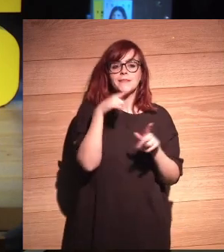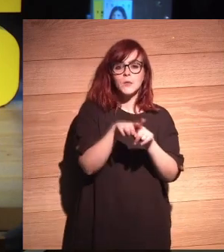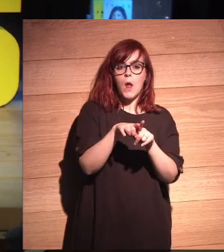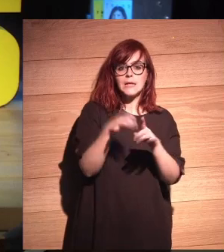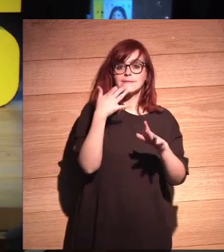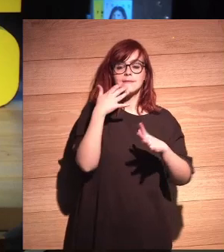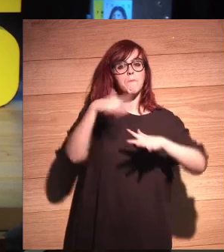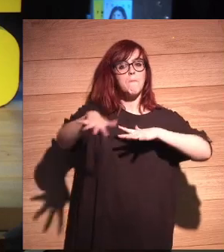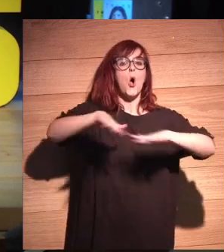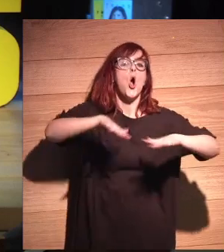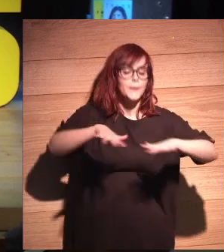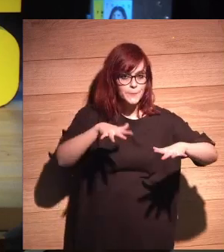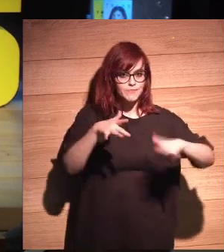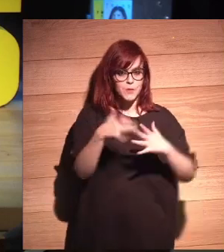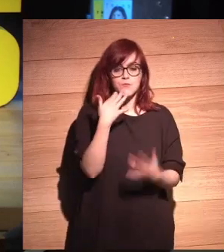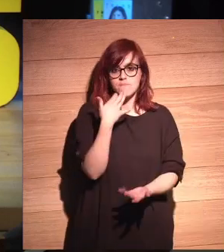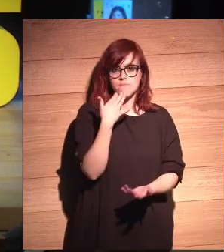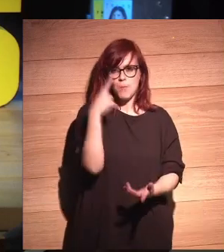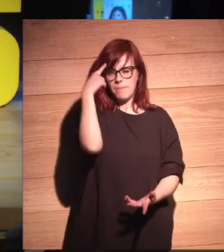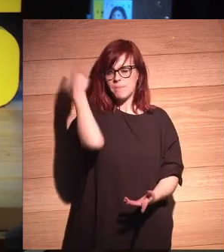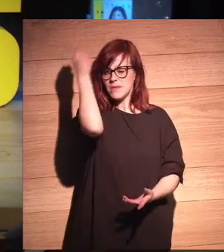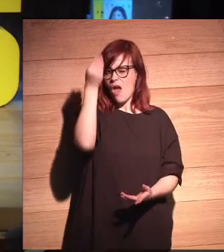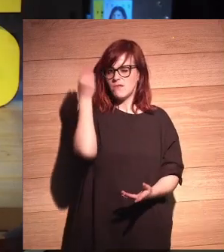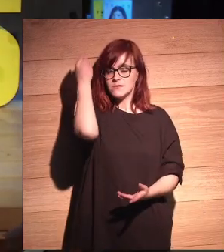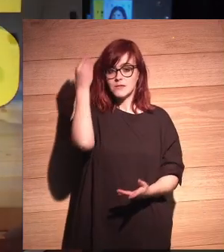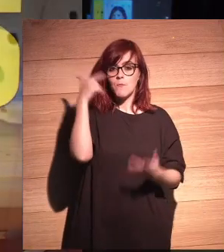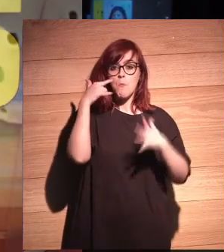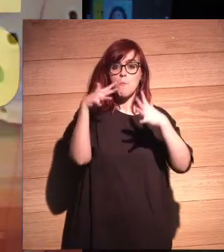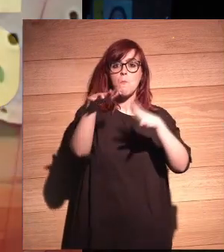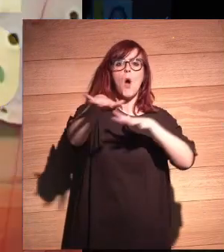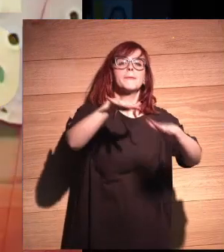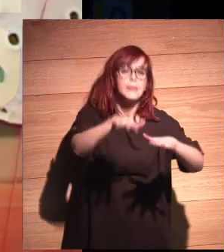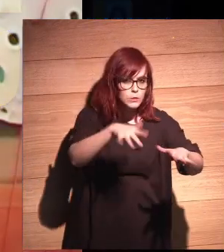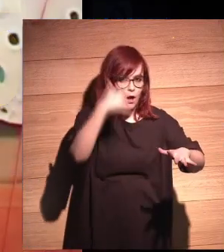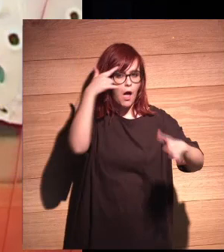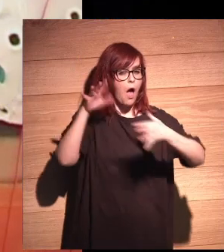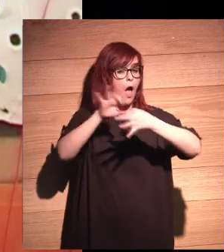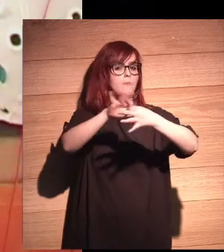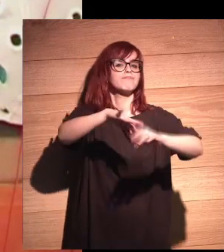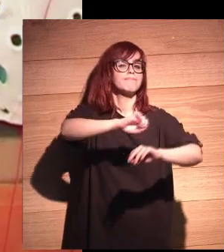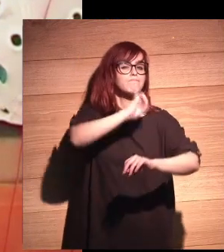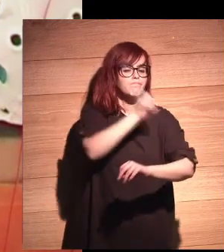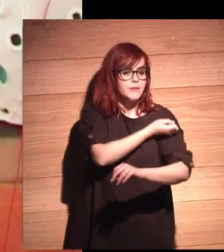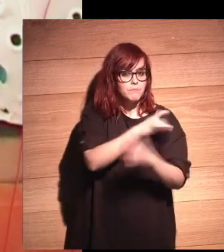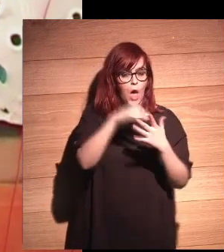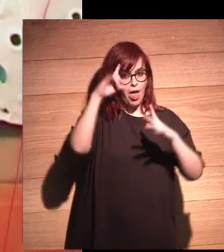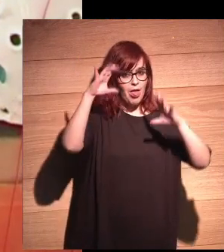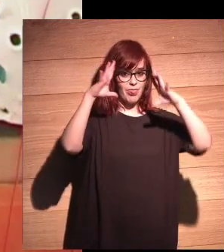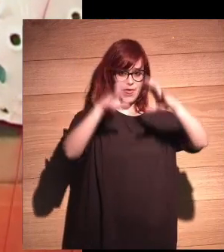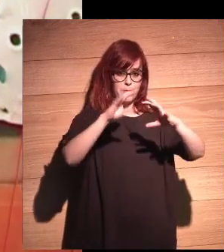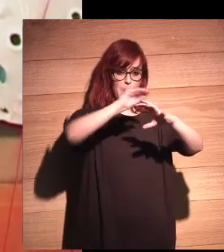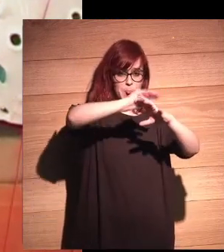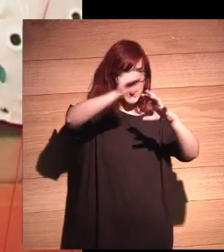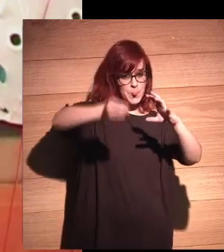comandos motores, por ejemplo, si uno piensa en hacer un movimiento, se puede registrar de la corteza